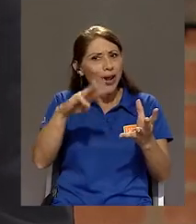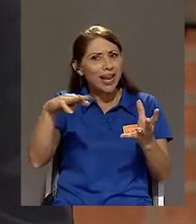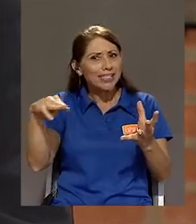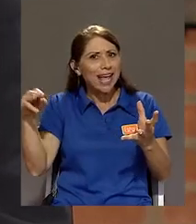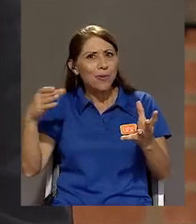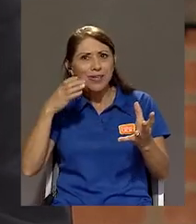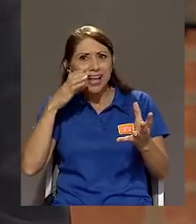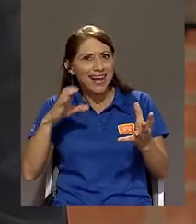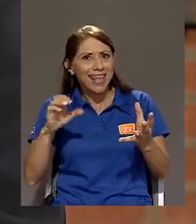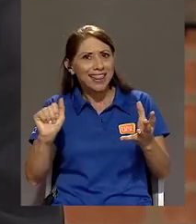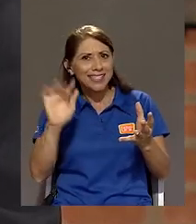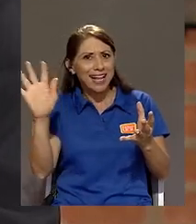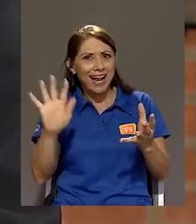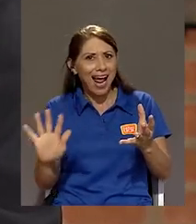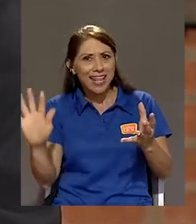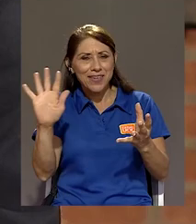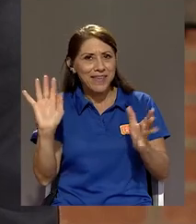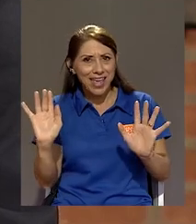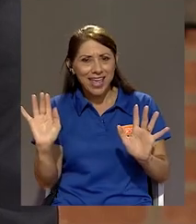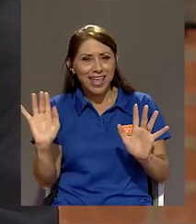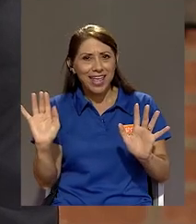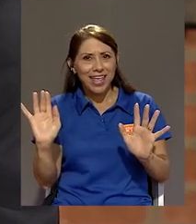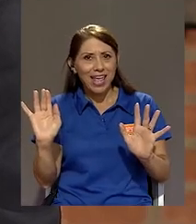Caribe, unos